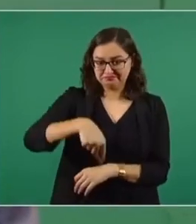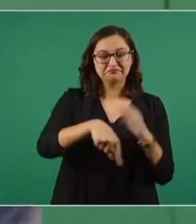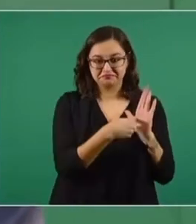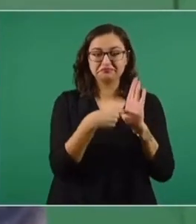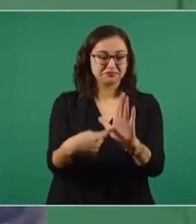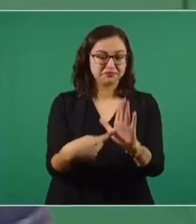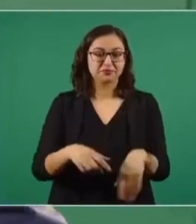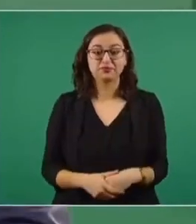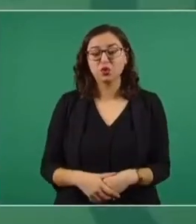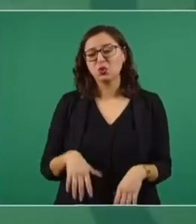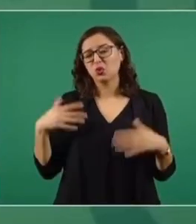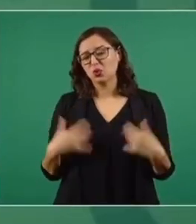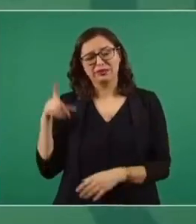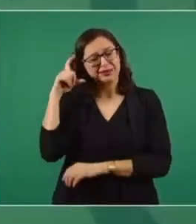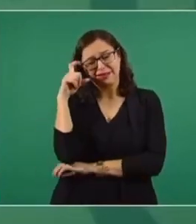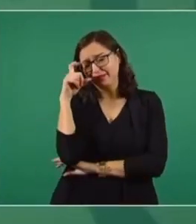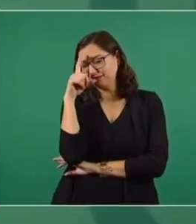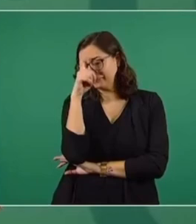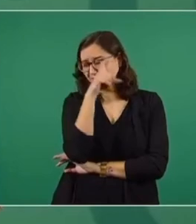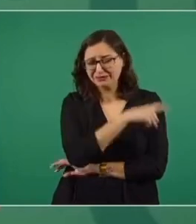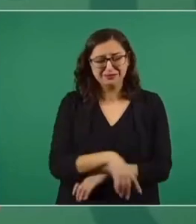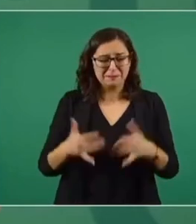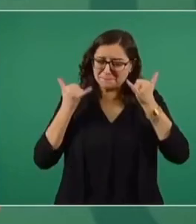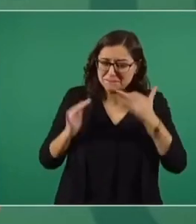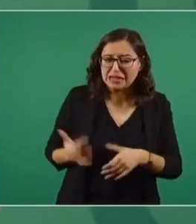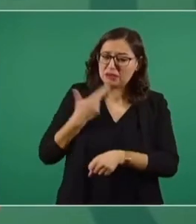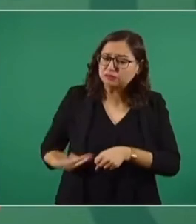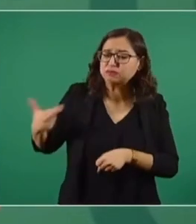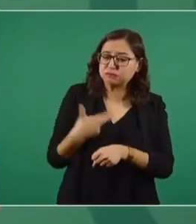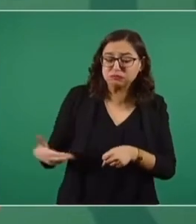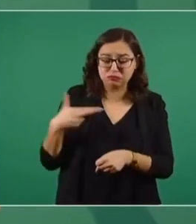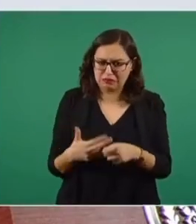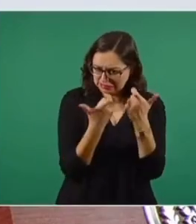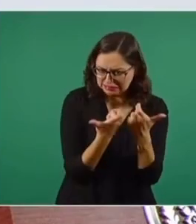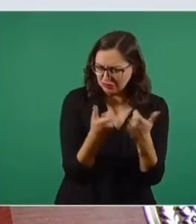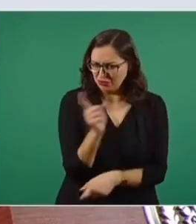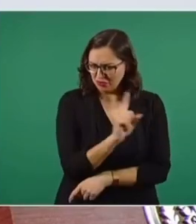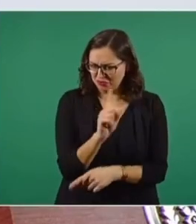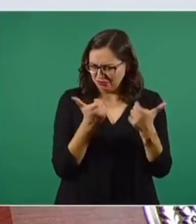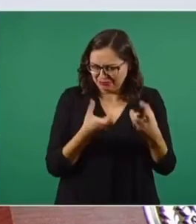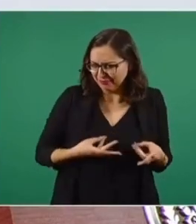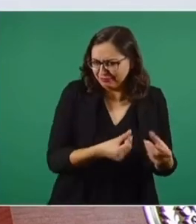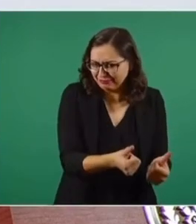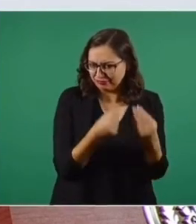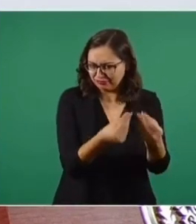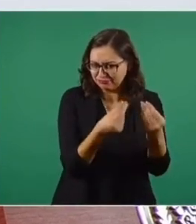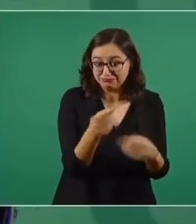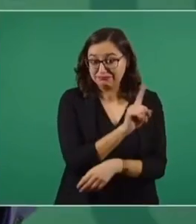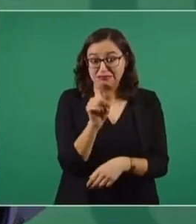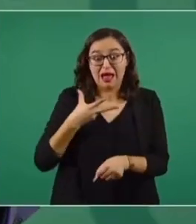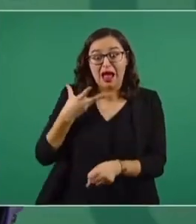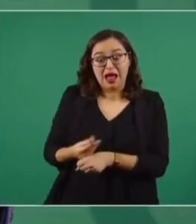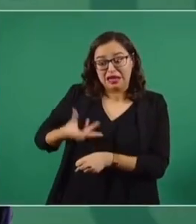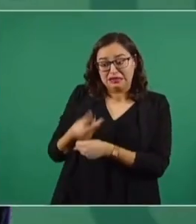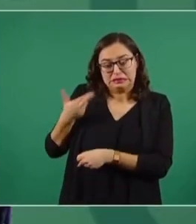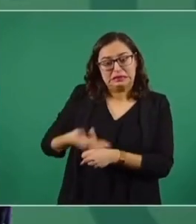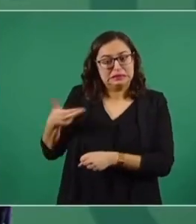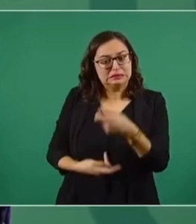presentar. Nos costó muchísimo, pero no en lo económico, sino enderezar ese entuerto,